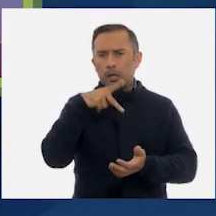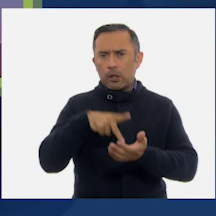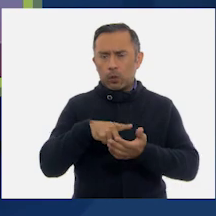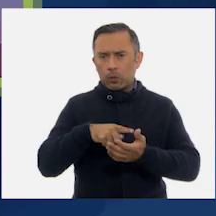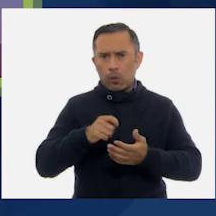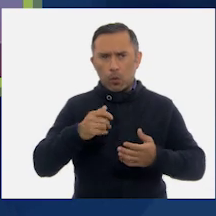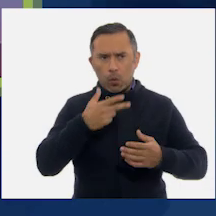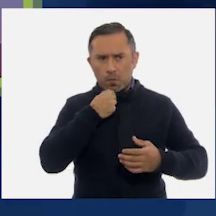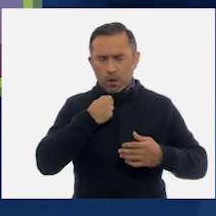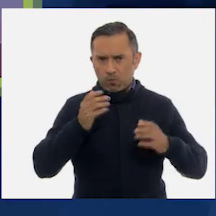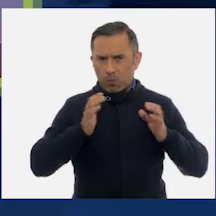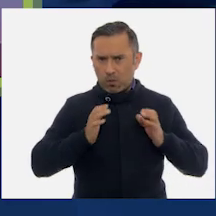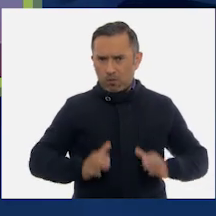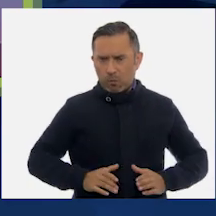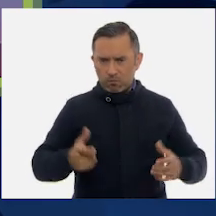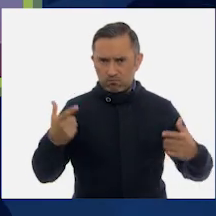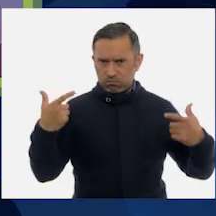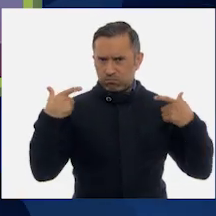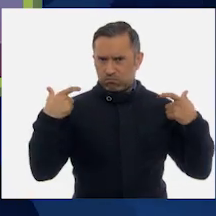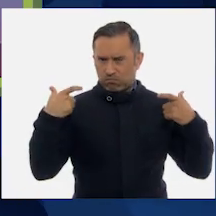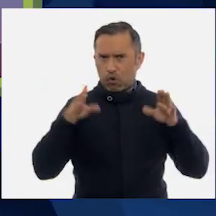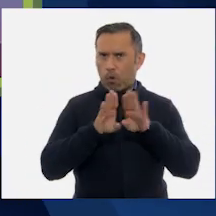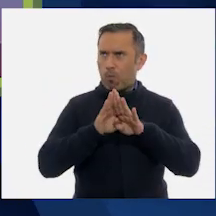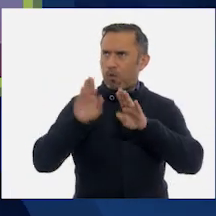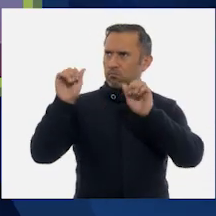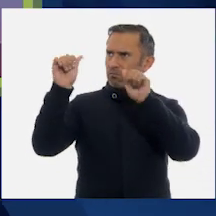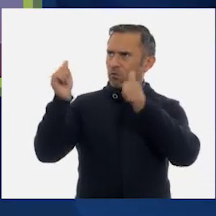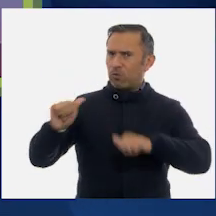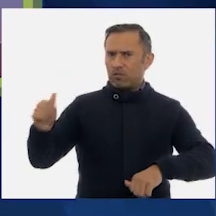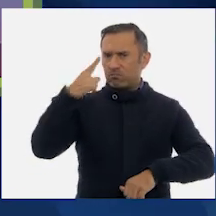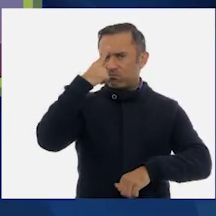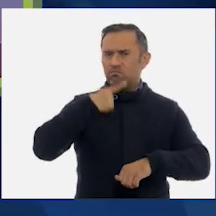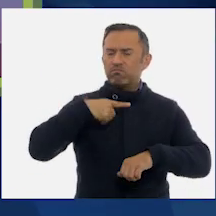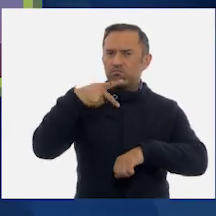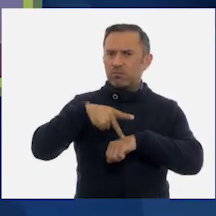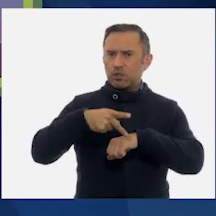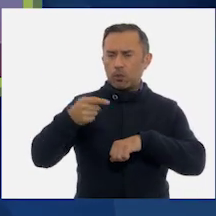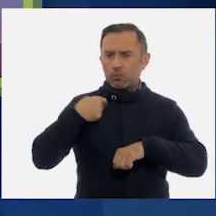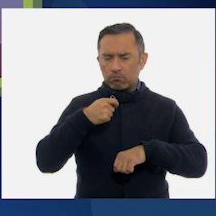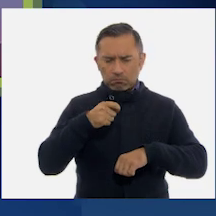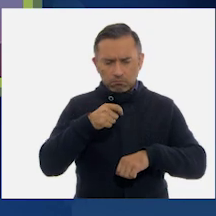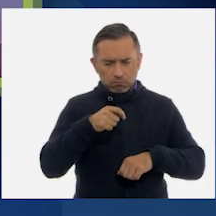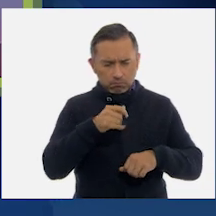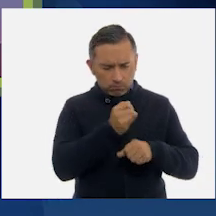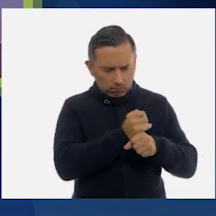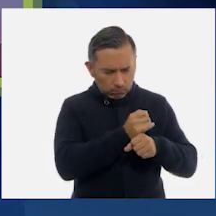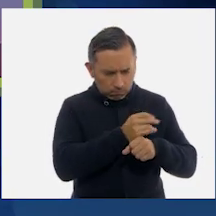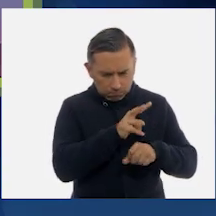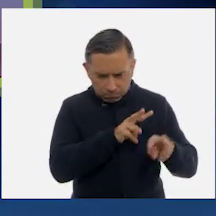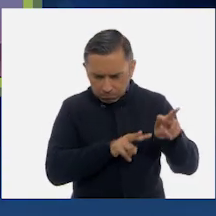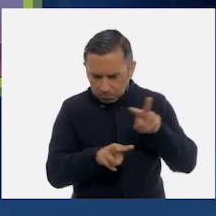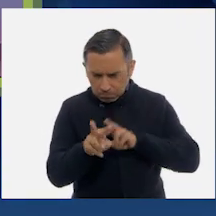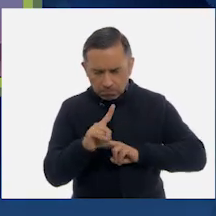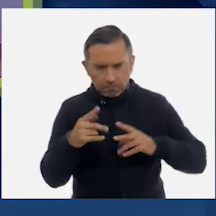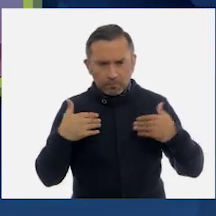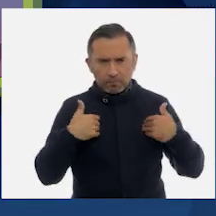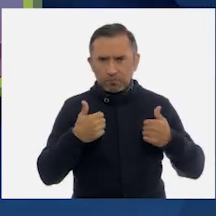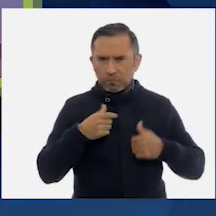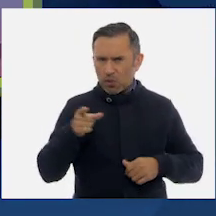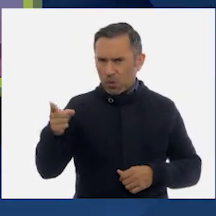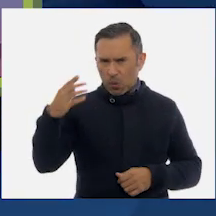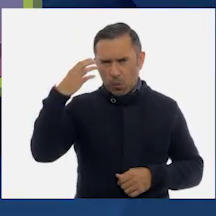musculoso como una estatua. Su mirada parece desnudar las almas, sin interrogar, averigua y comprende. Es cruel hasta la